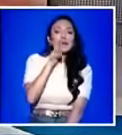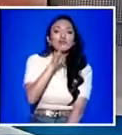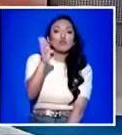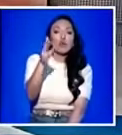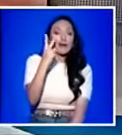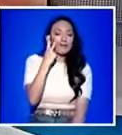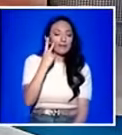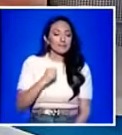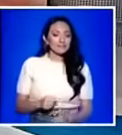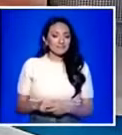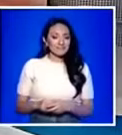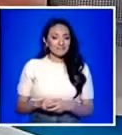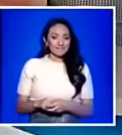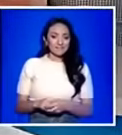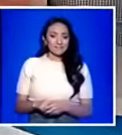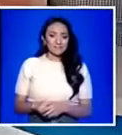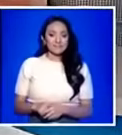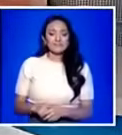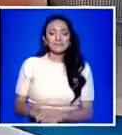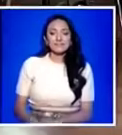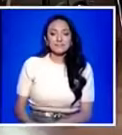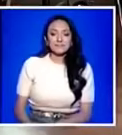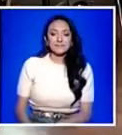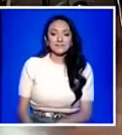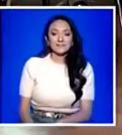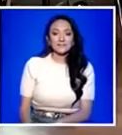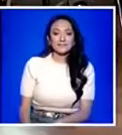y tiene un informe. Veamos.